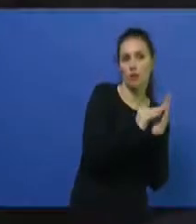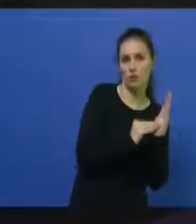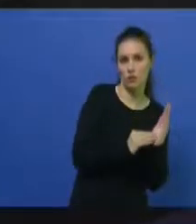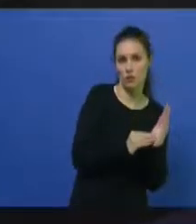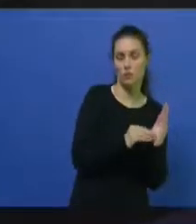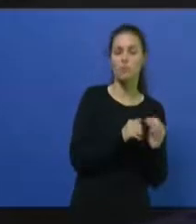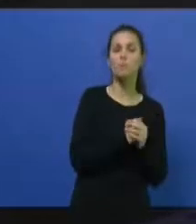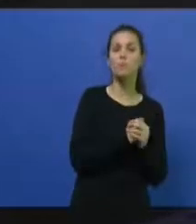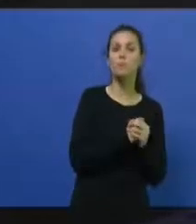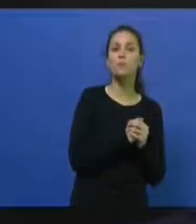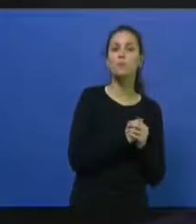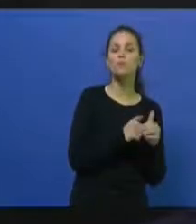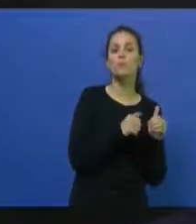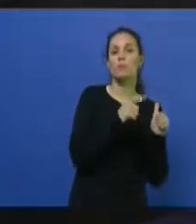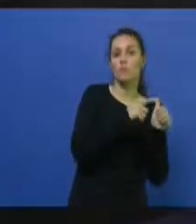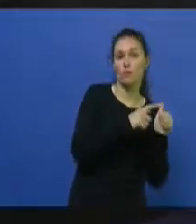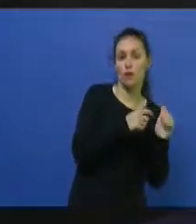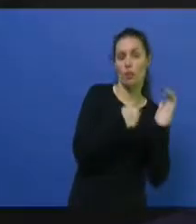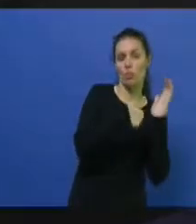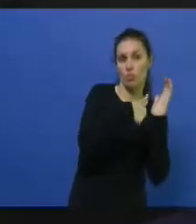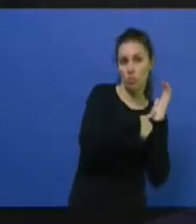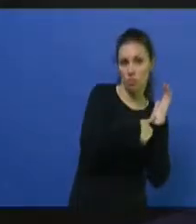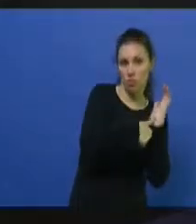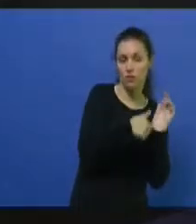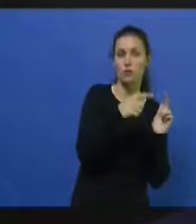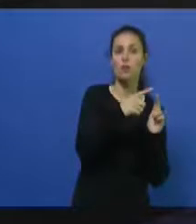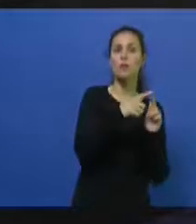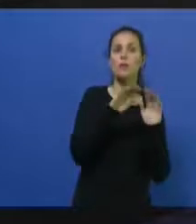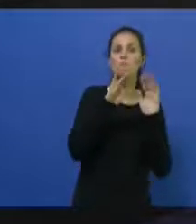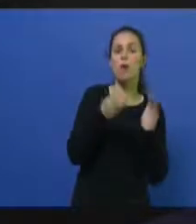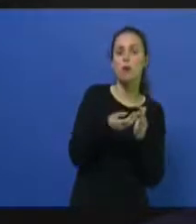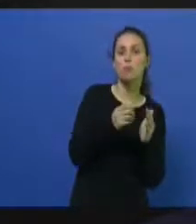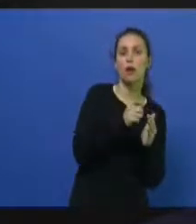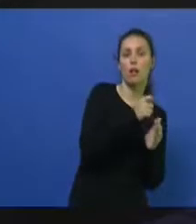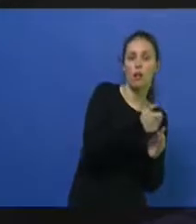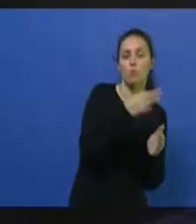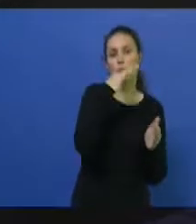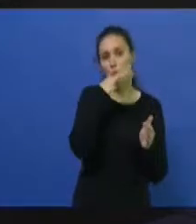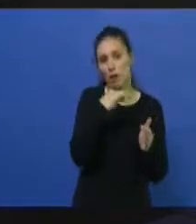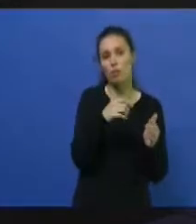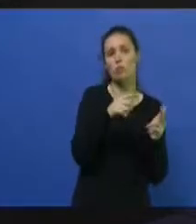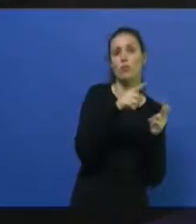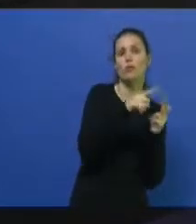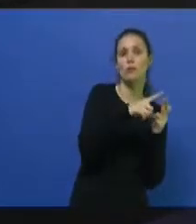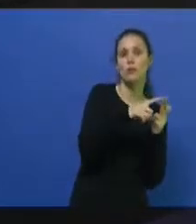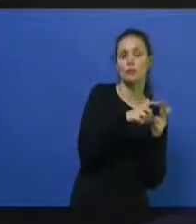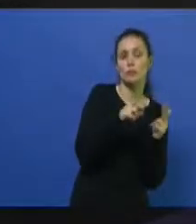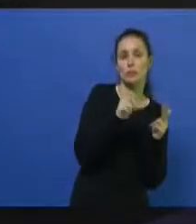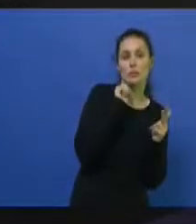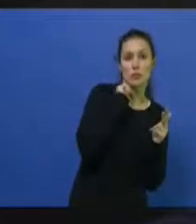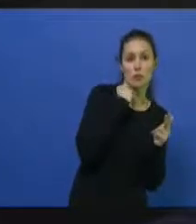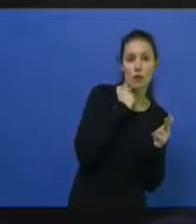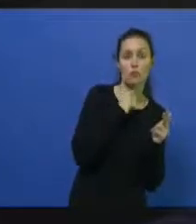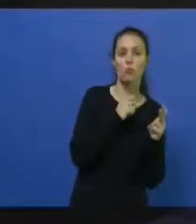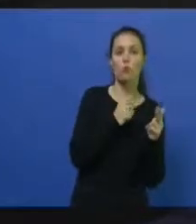tener que ir con esto, DNI, el boleto de compra-venta y la, te decía, el seguro, a